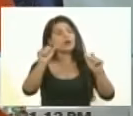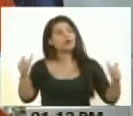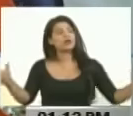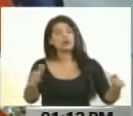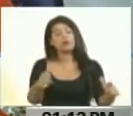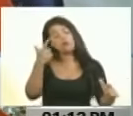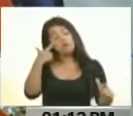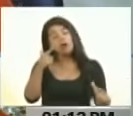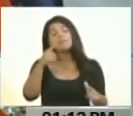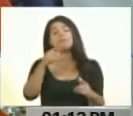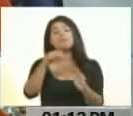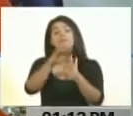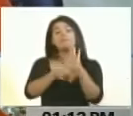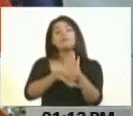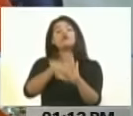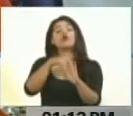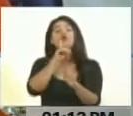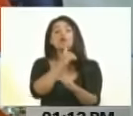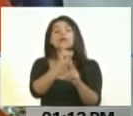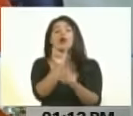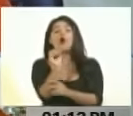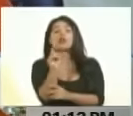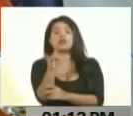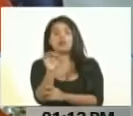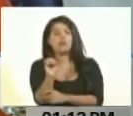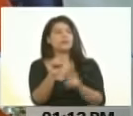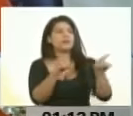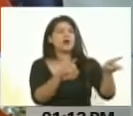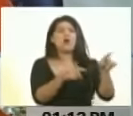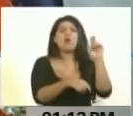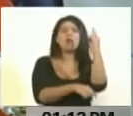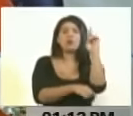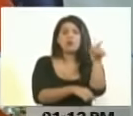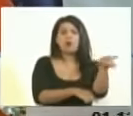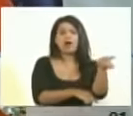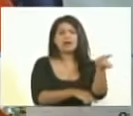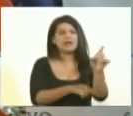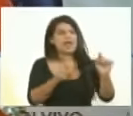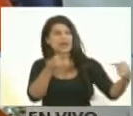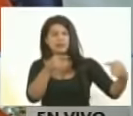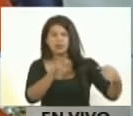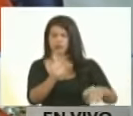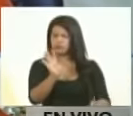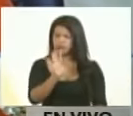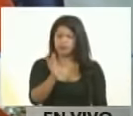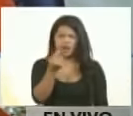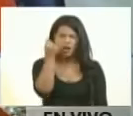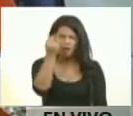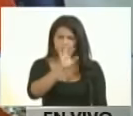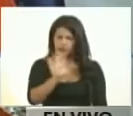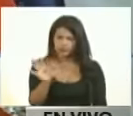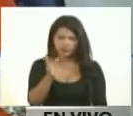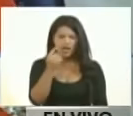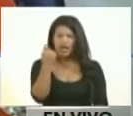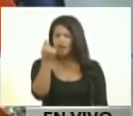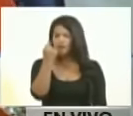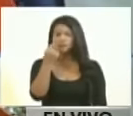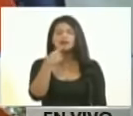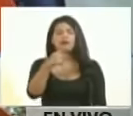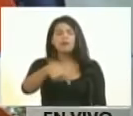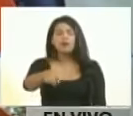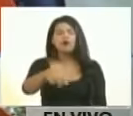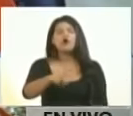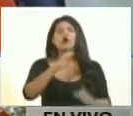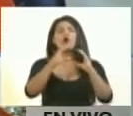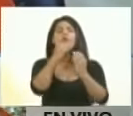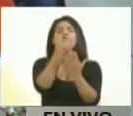del protocolo Olivo. Jamás consideraremos a Uruguay, por Dios, un país enemigo, En las próximas horas habrá una